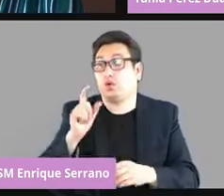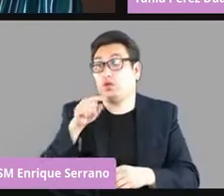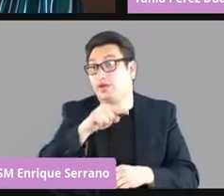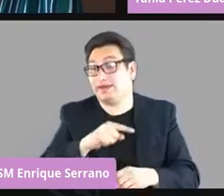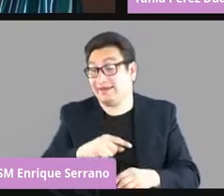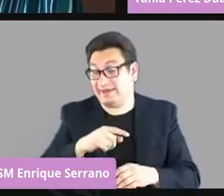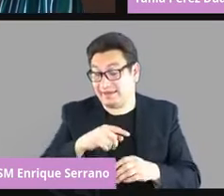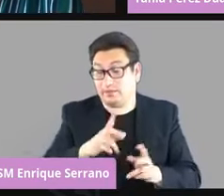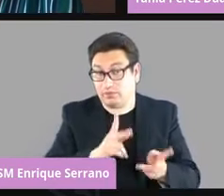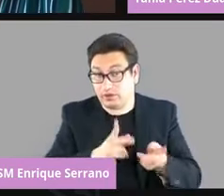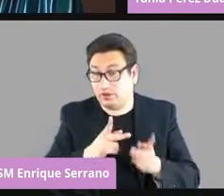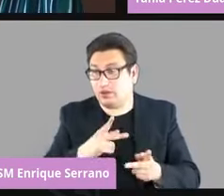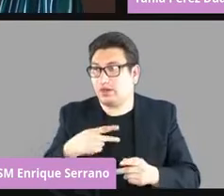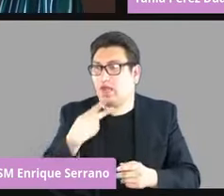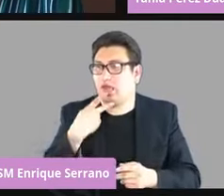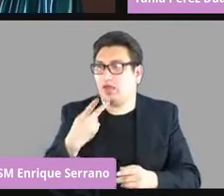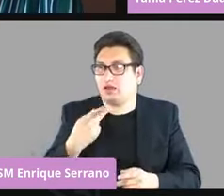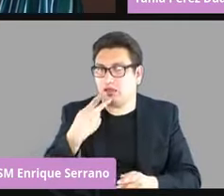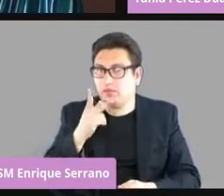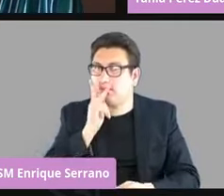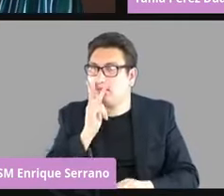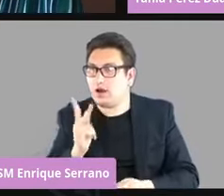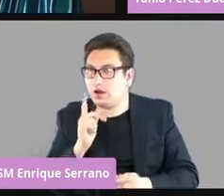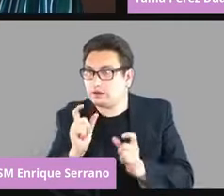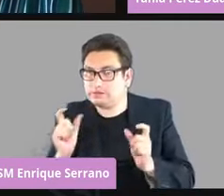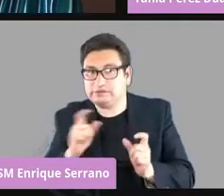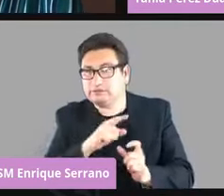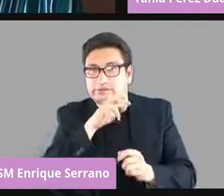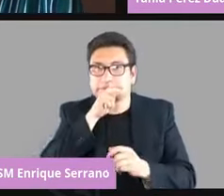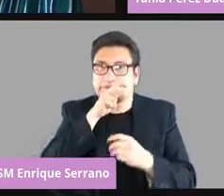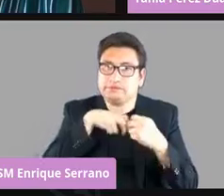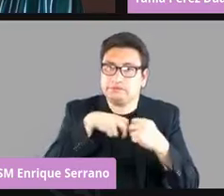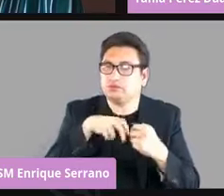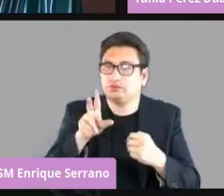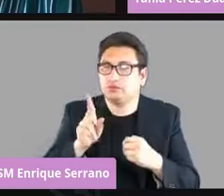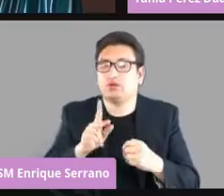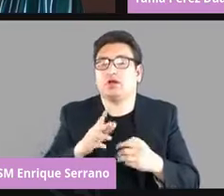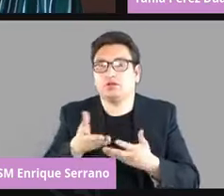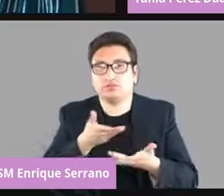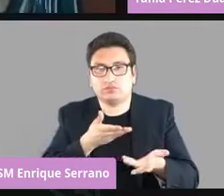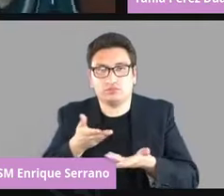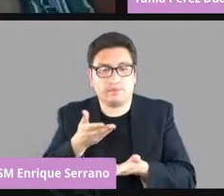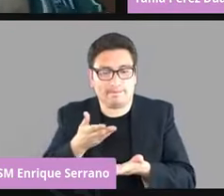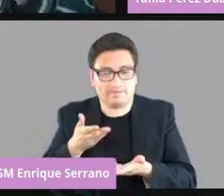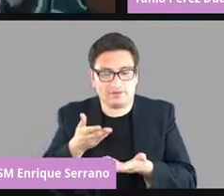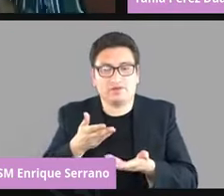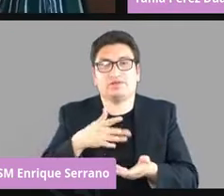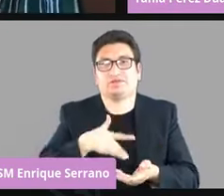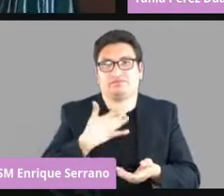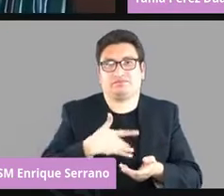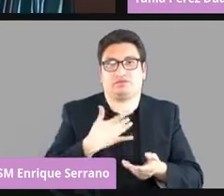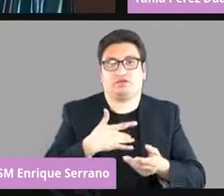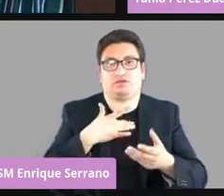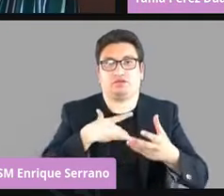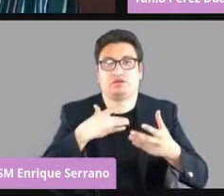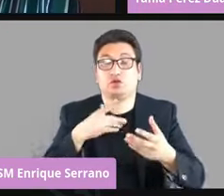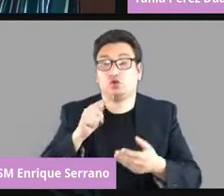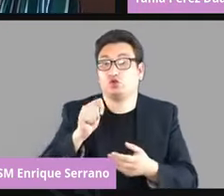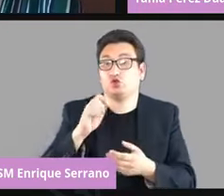palabras que la pongan ansiosa. Y entonces realmente nos empezamos a acomodar al